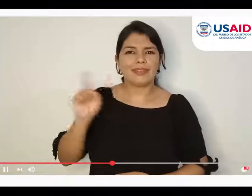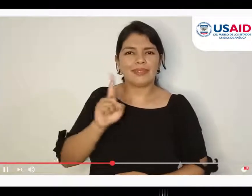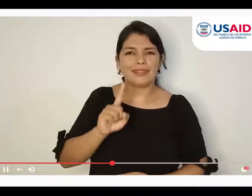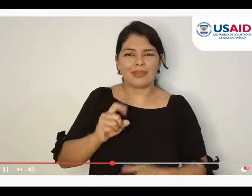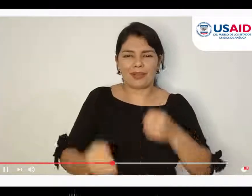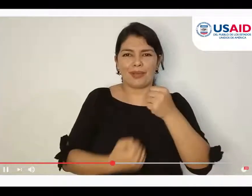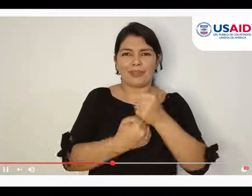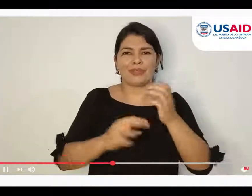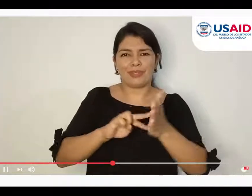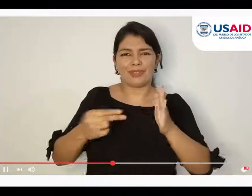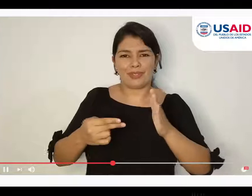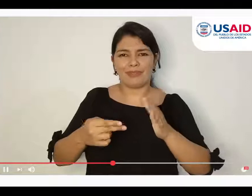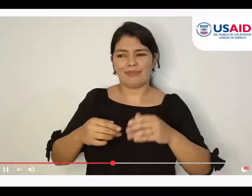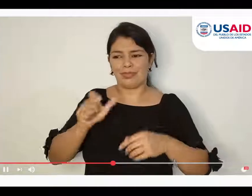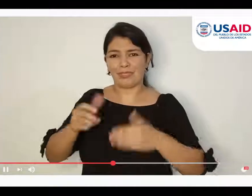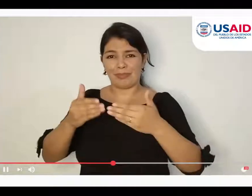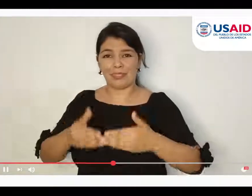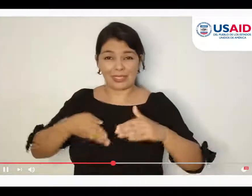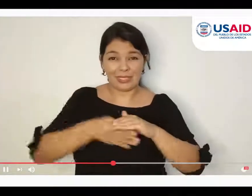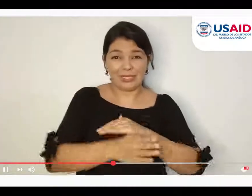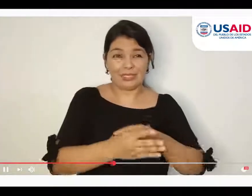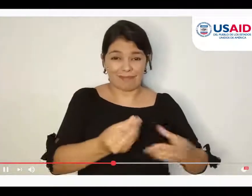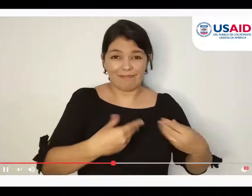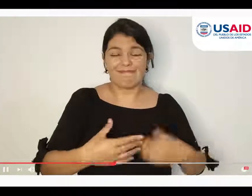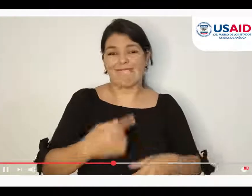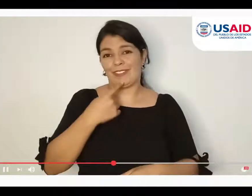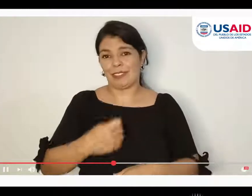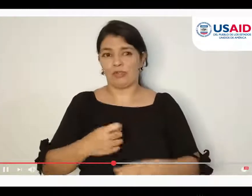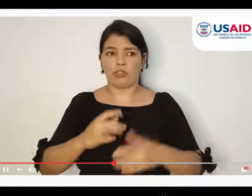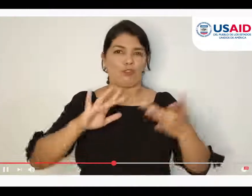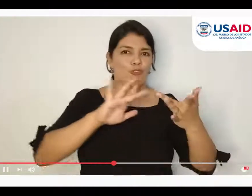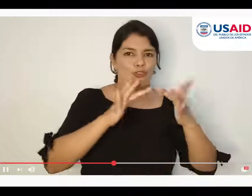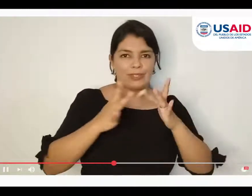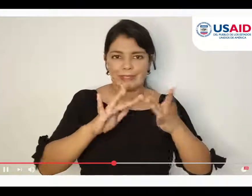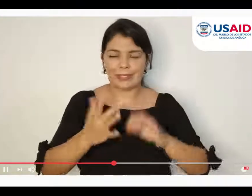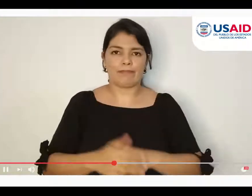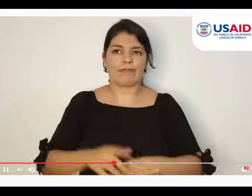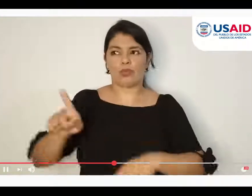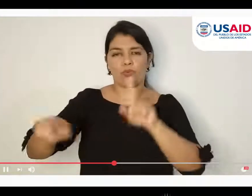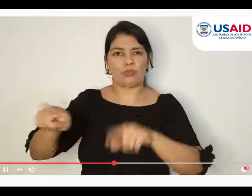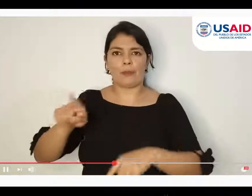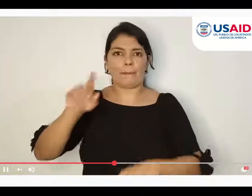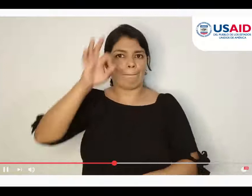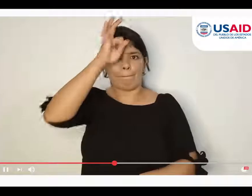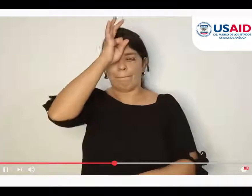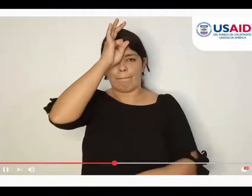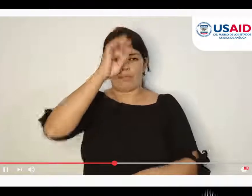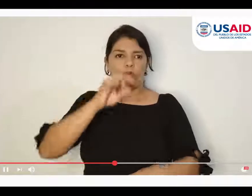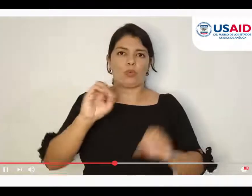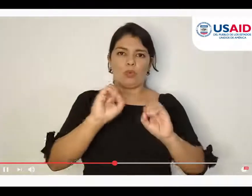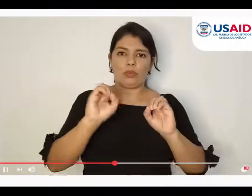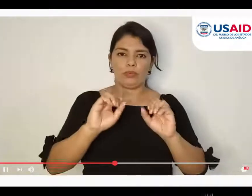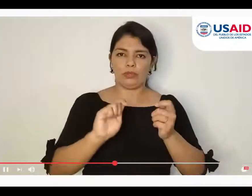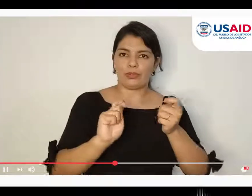tecnológicos ha sido difícil para las personas con discapacidad. La conectividad, la poca sensibilización y la falta de implementación de